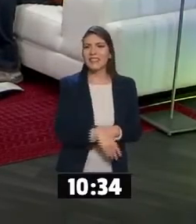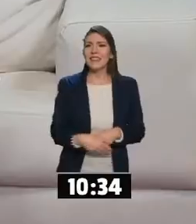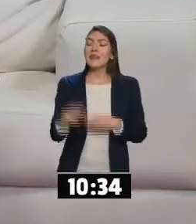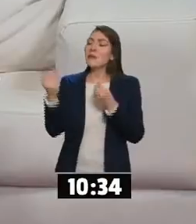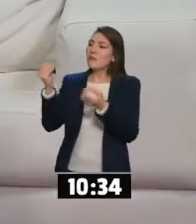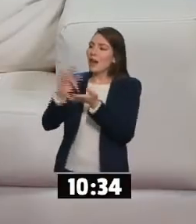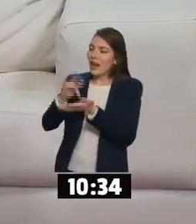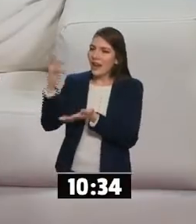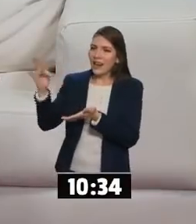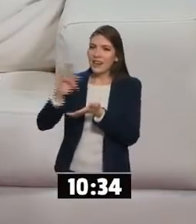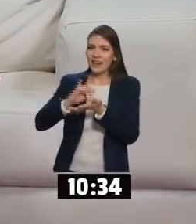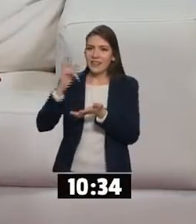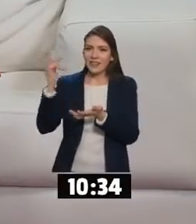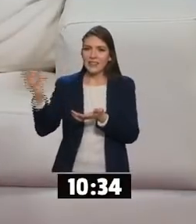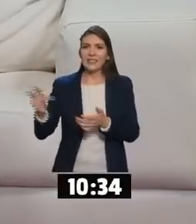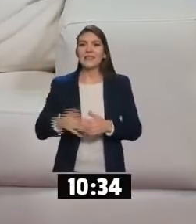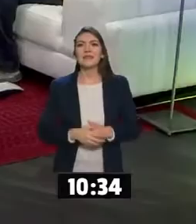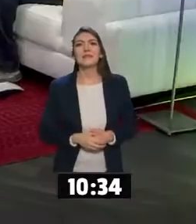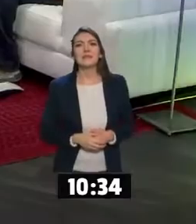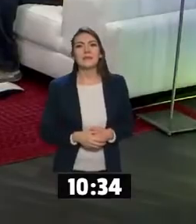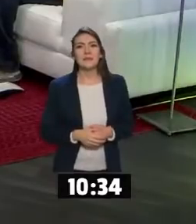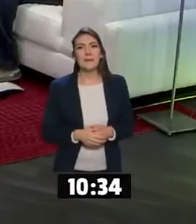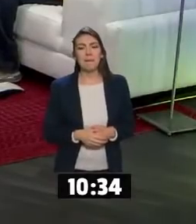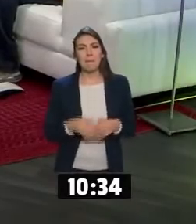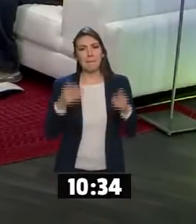Muchas gracias. Felicidades.